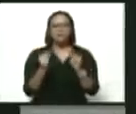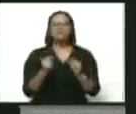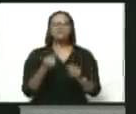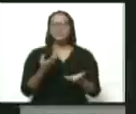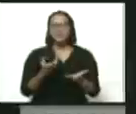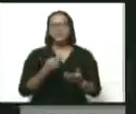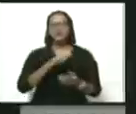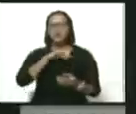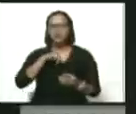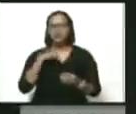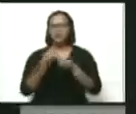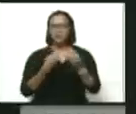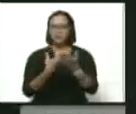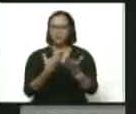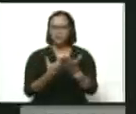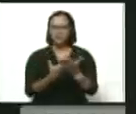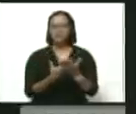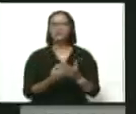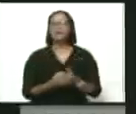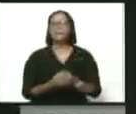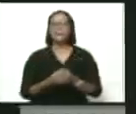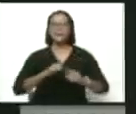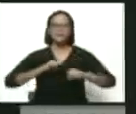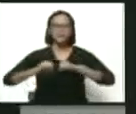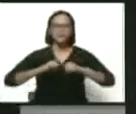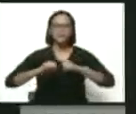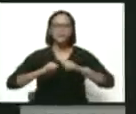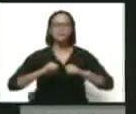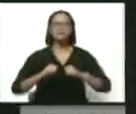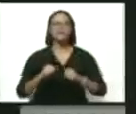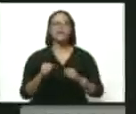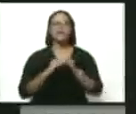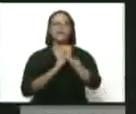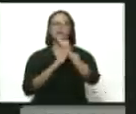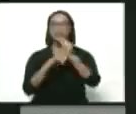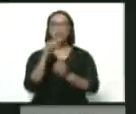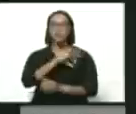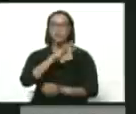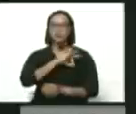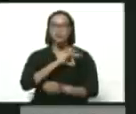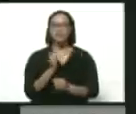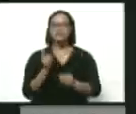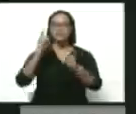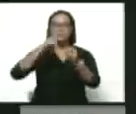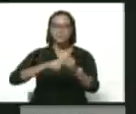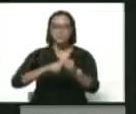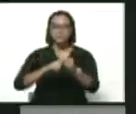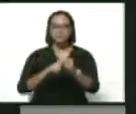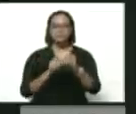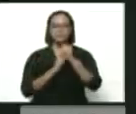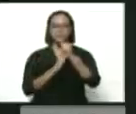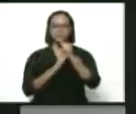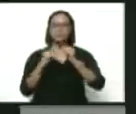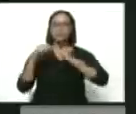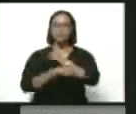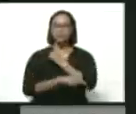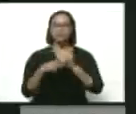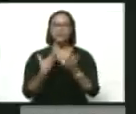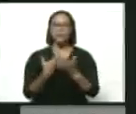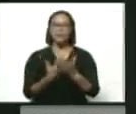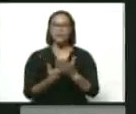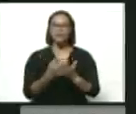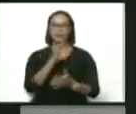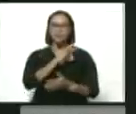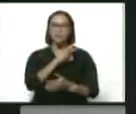nuevas propuestas para dinamizar el liderazgo social, la inserción del liderazgo profundo del Partido Socialista Unido